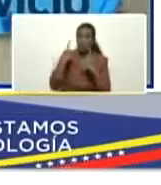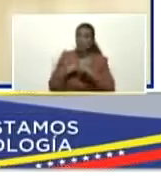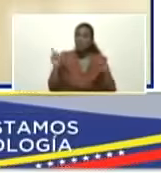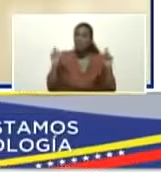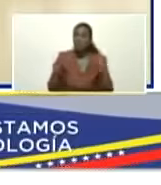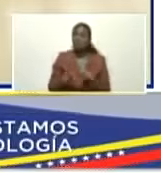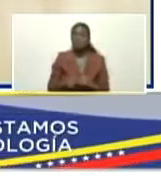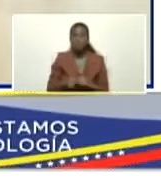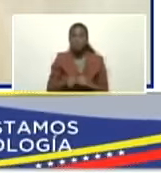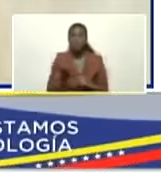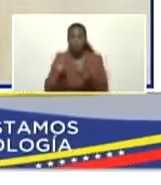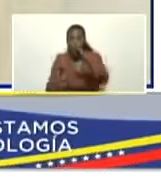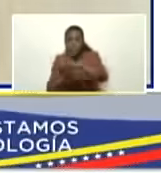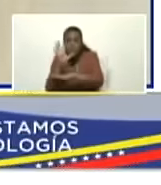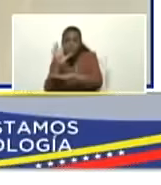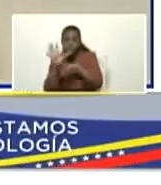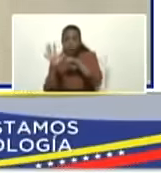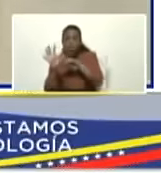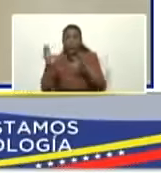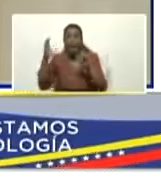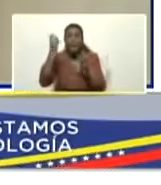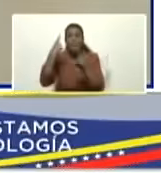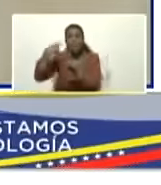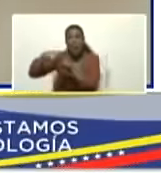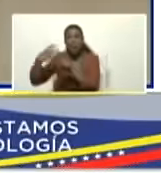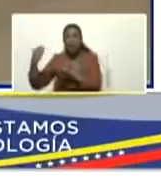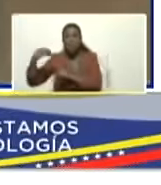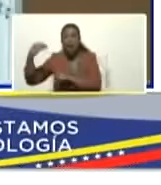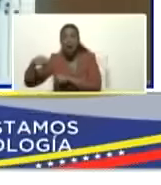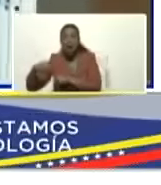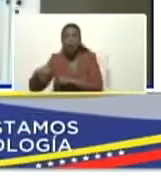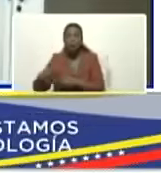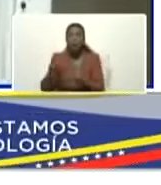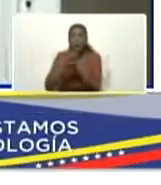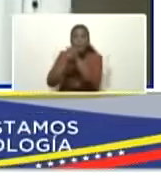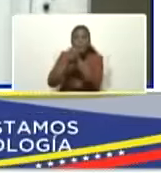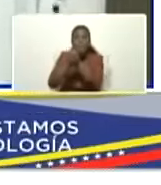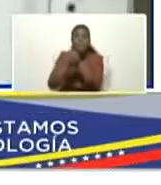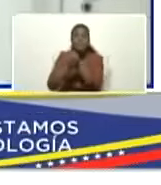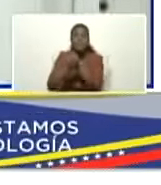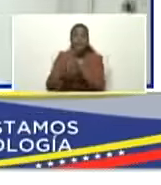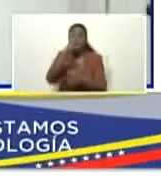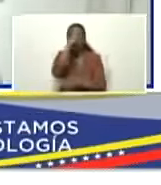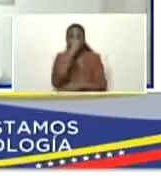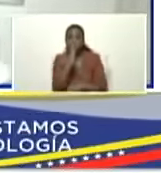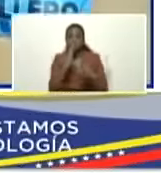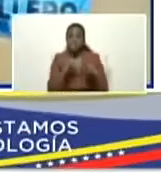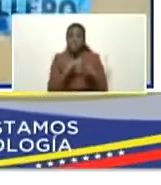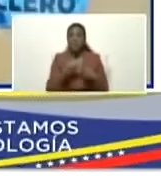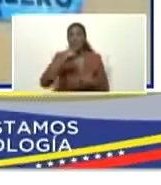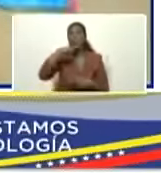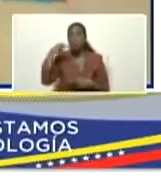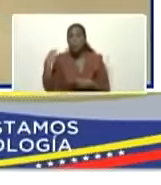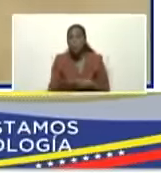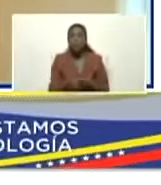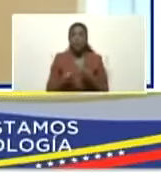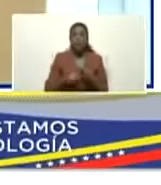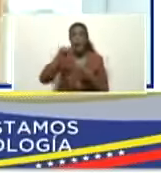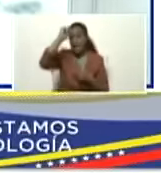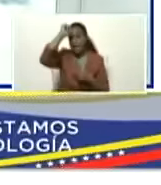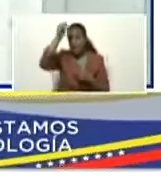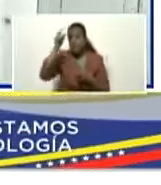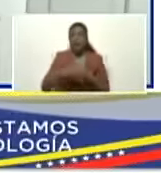Estamos hablando de los BRICS Plus, nuestros amigos del mundo, Brasil, Rusia,